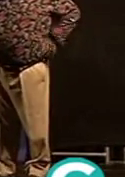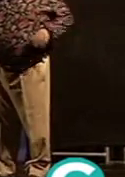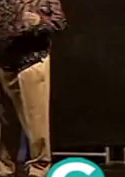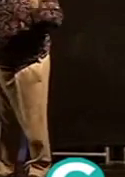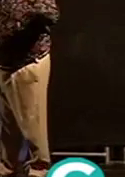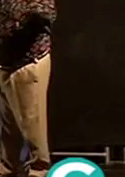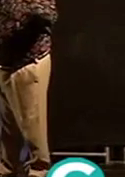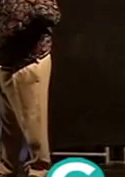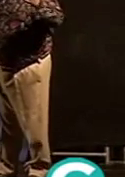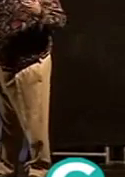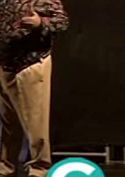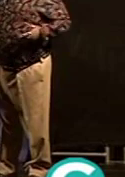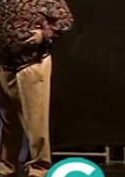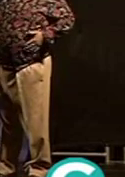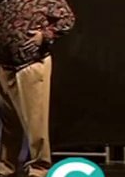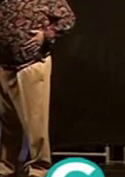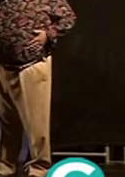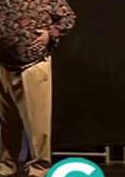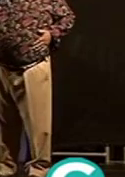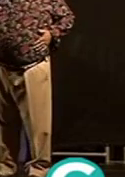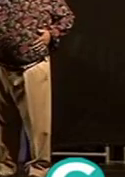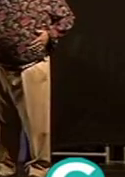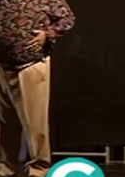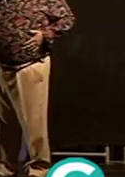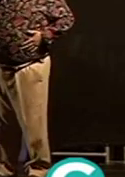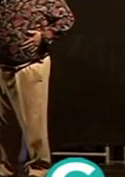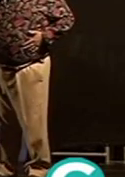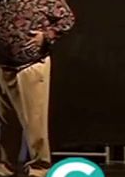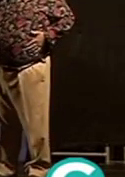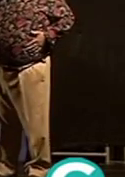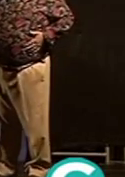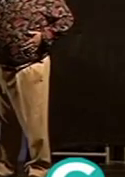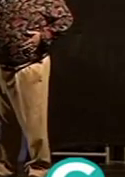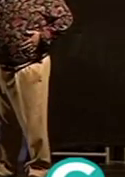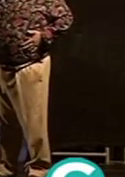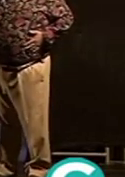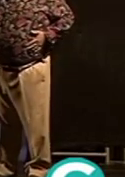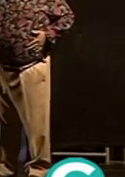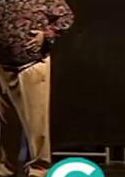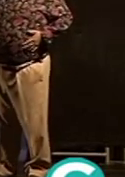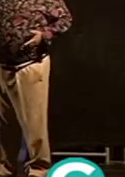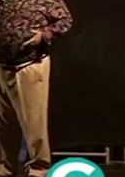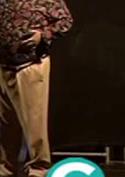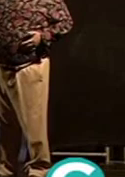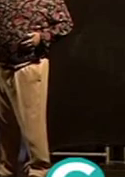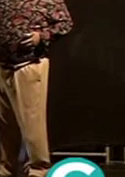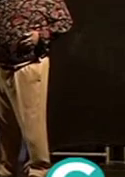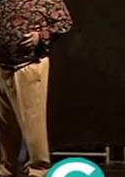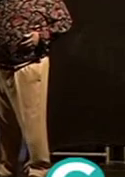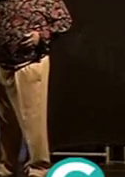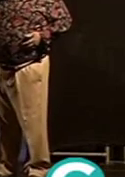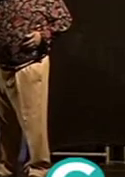poquito, que mira la gente, que están perdiendo, que están aplaudiendo, que se están riendo. ¡Vea!